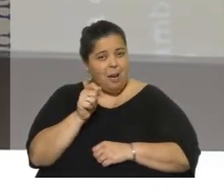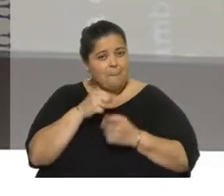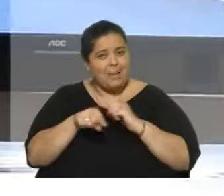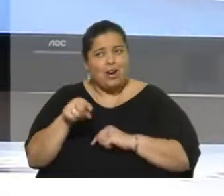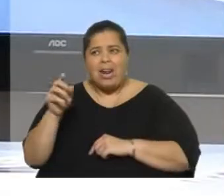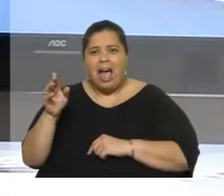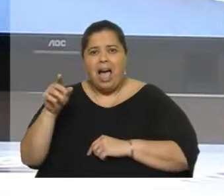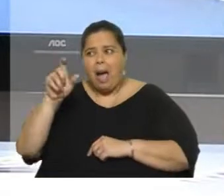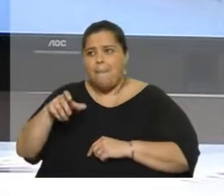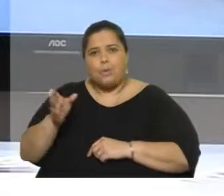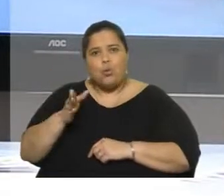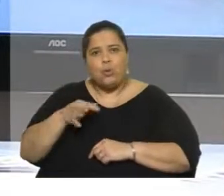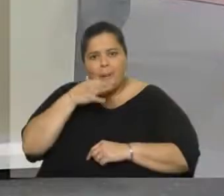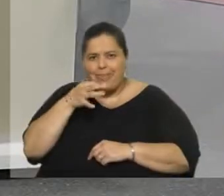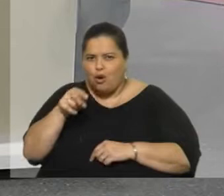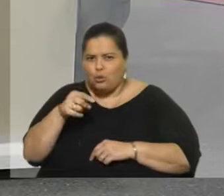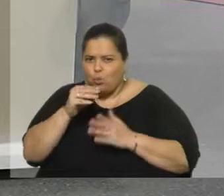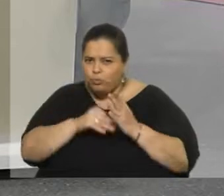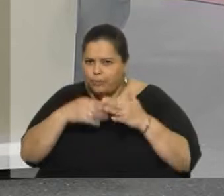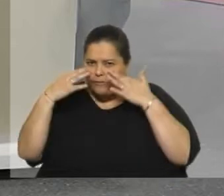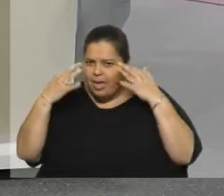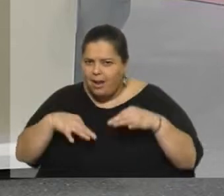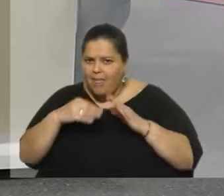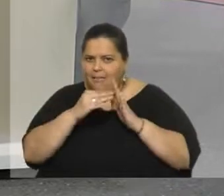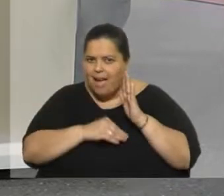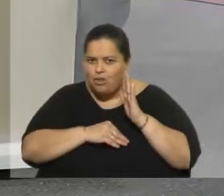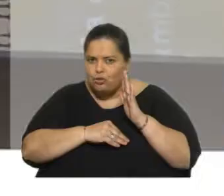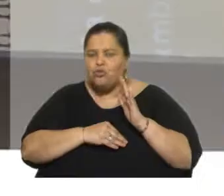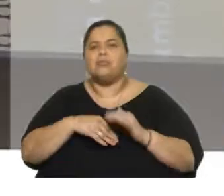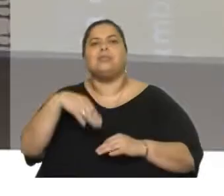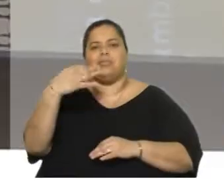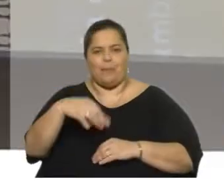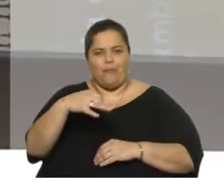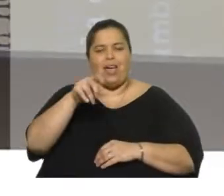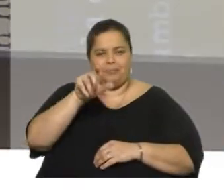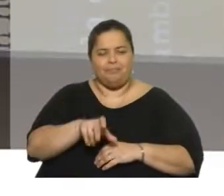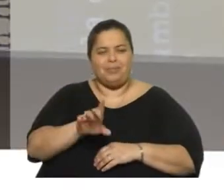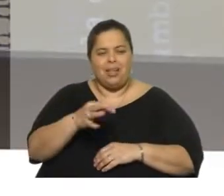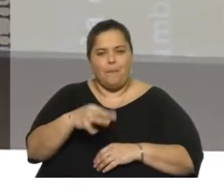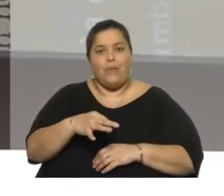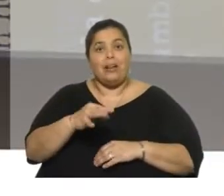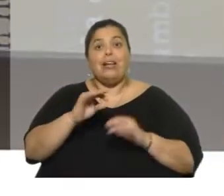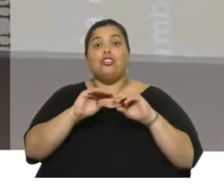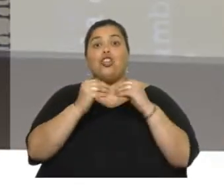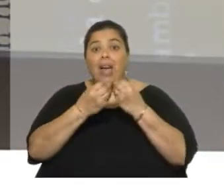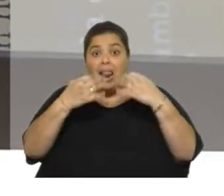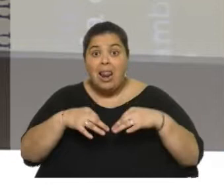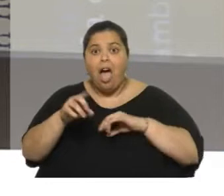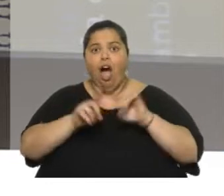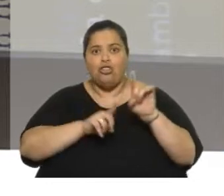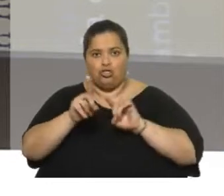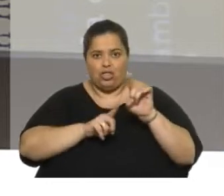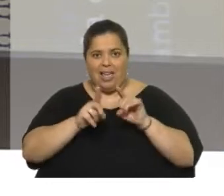preguntó, ¿actualizaste esos datos? Están actualizados, estamos en 11 departamentos con